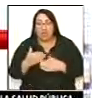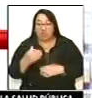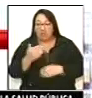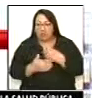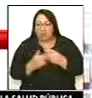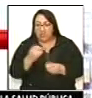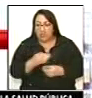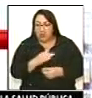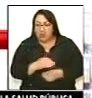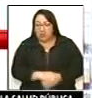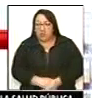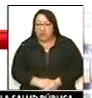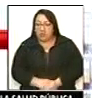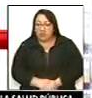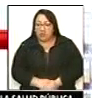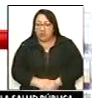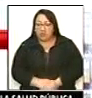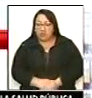de